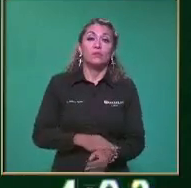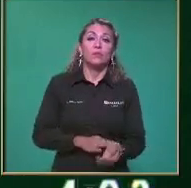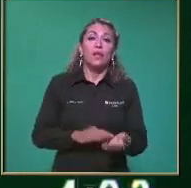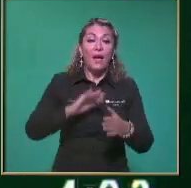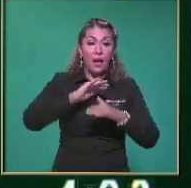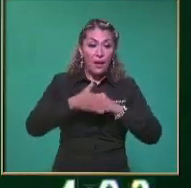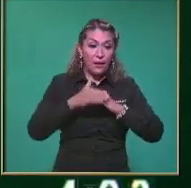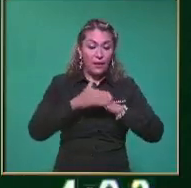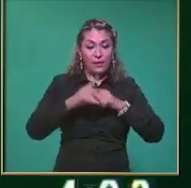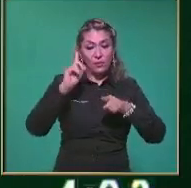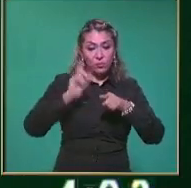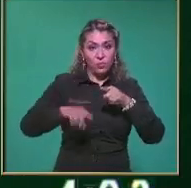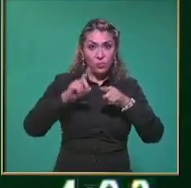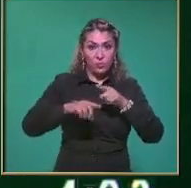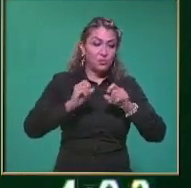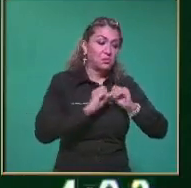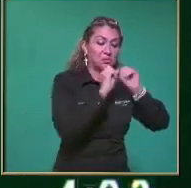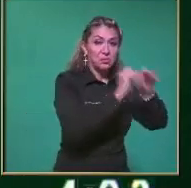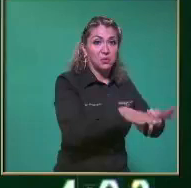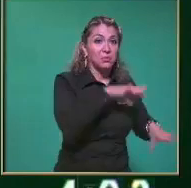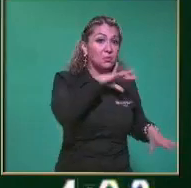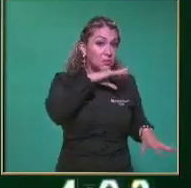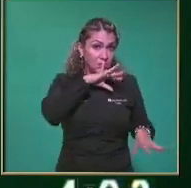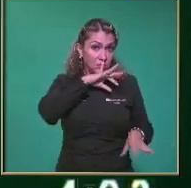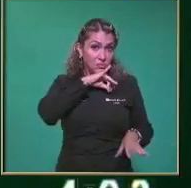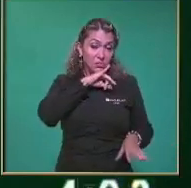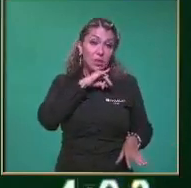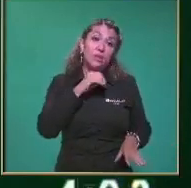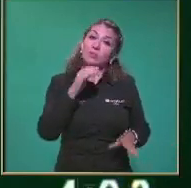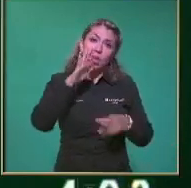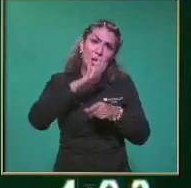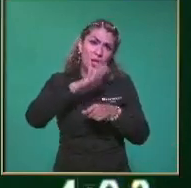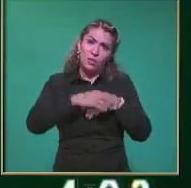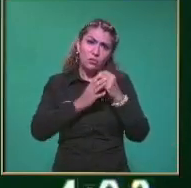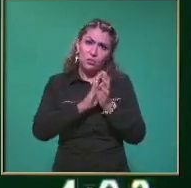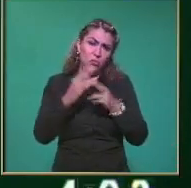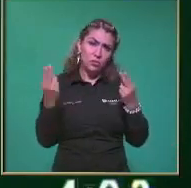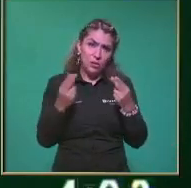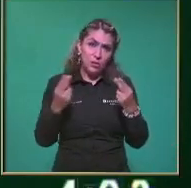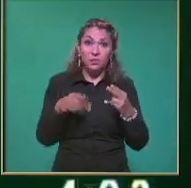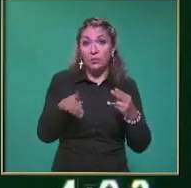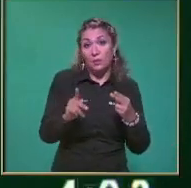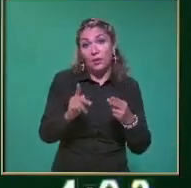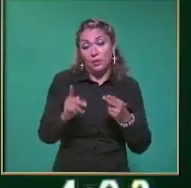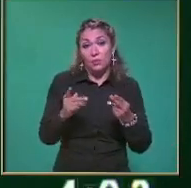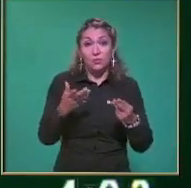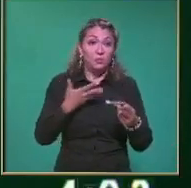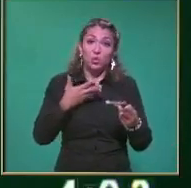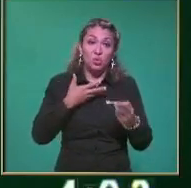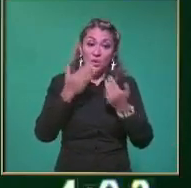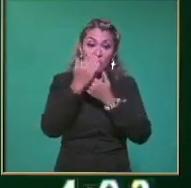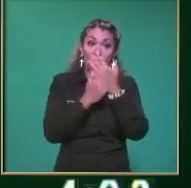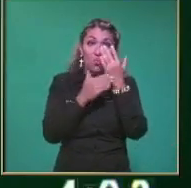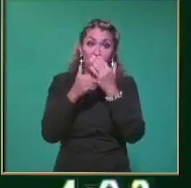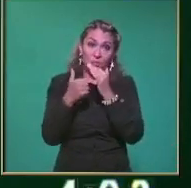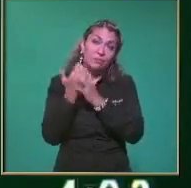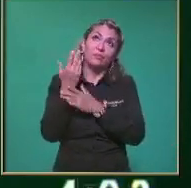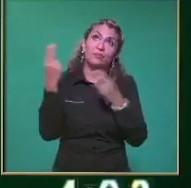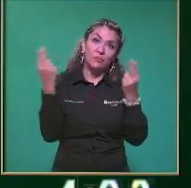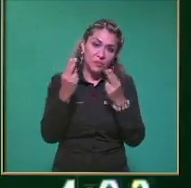no utilizo el gel aquí. Pero si no trajera guantes, yo me tendría que estar poniendo gel continuamente para